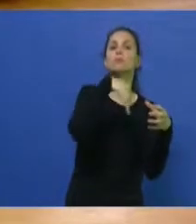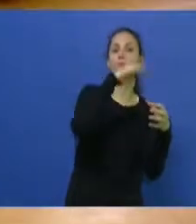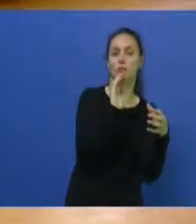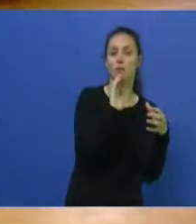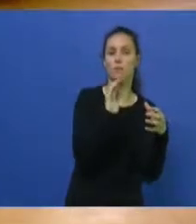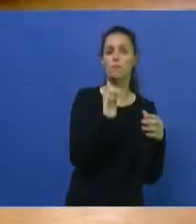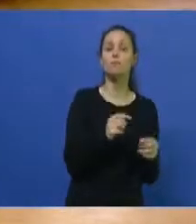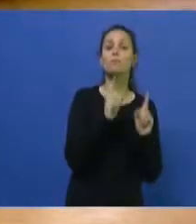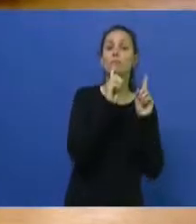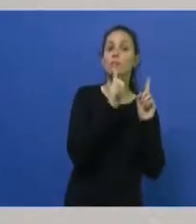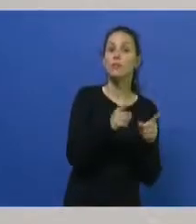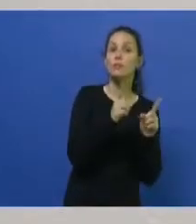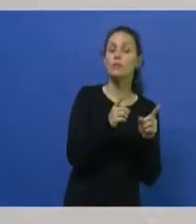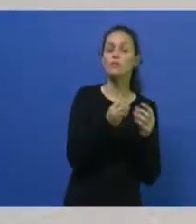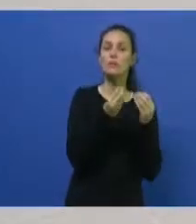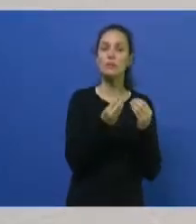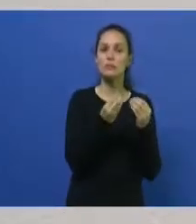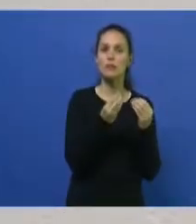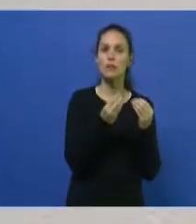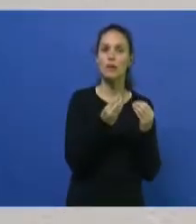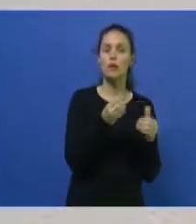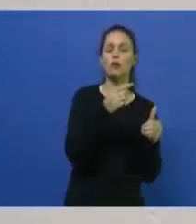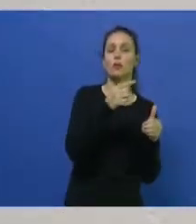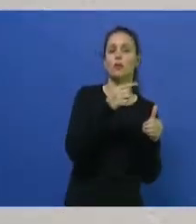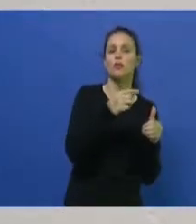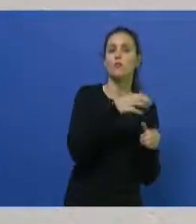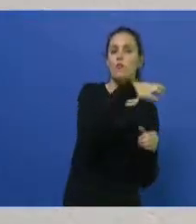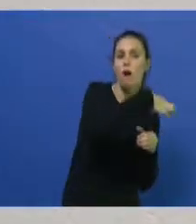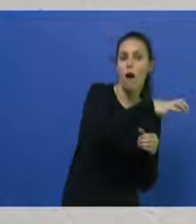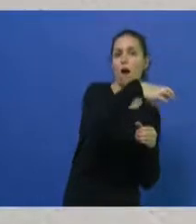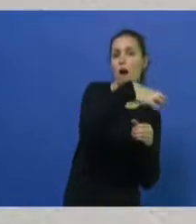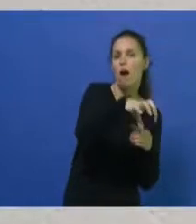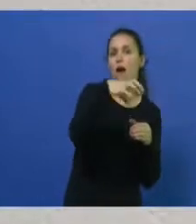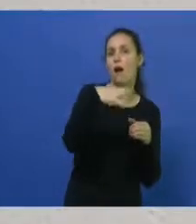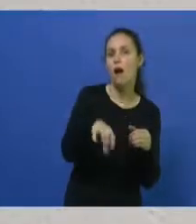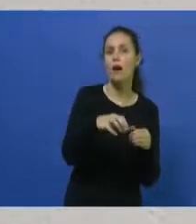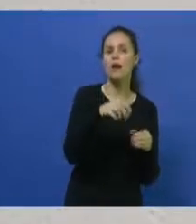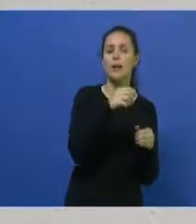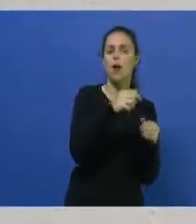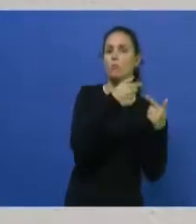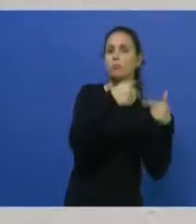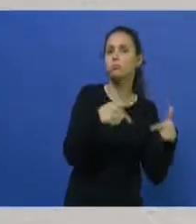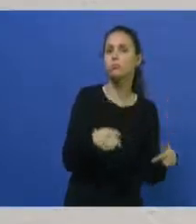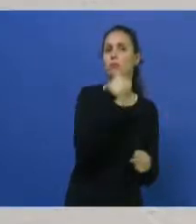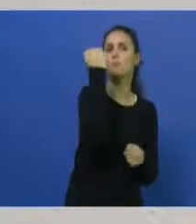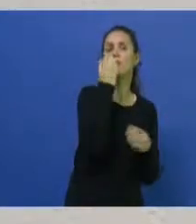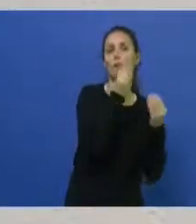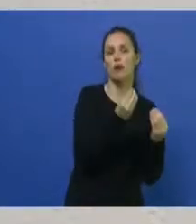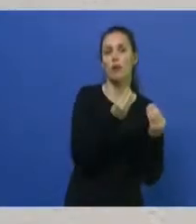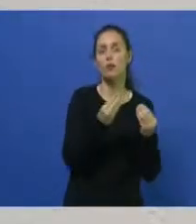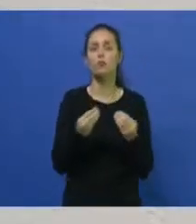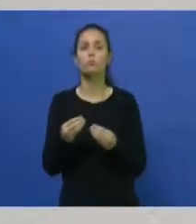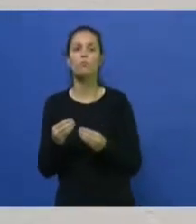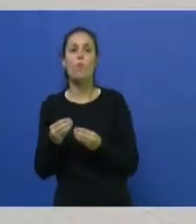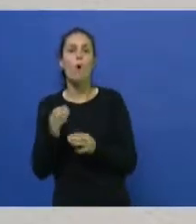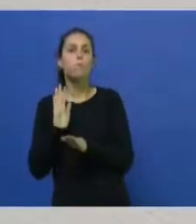que tengan en cuenta y definan área por área las prioridades. O sea, lo que le está diciendo, a ver por dónde achicamos, digamos. Sí, eso sí tiene